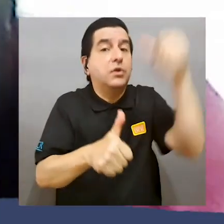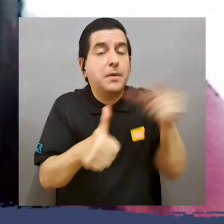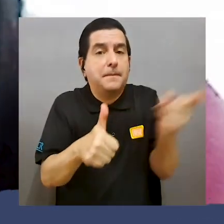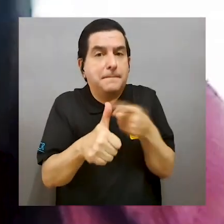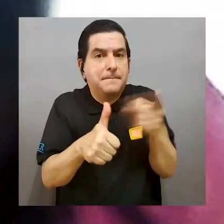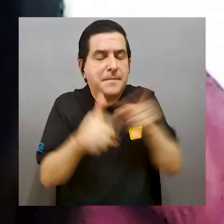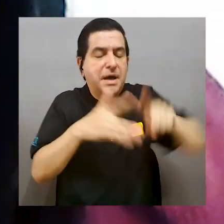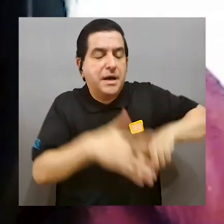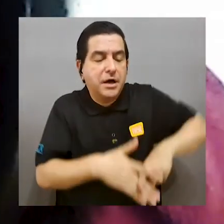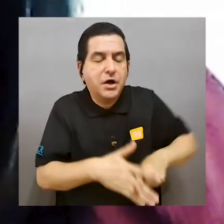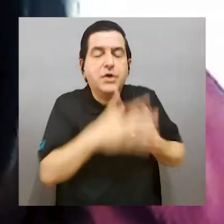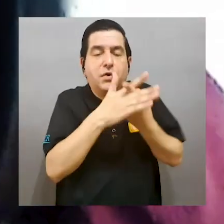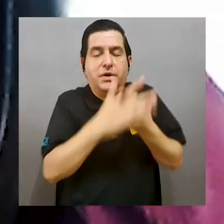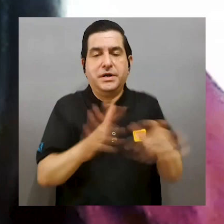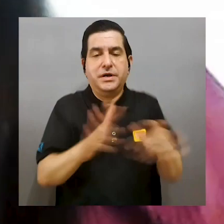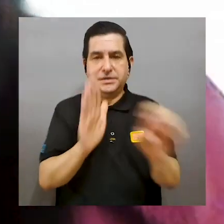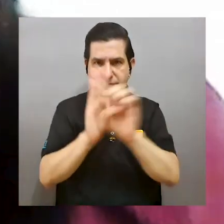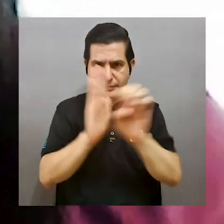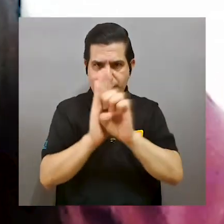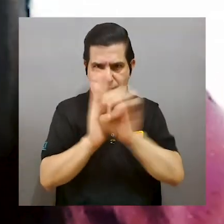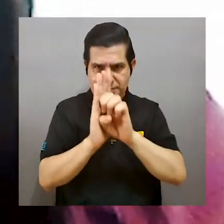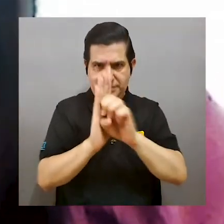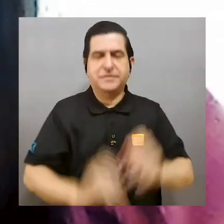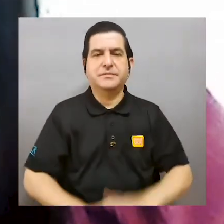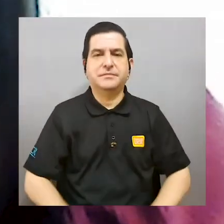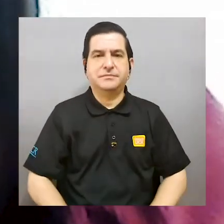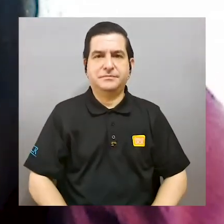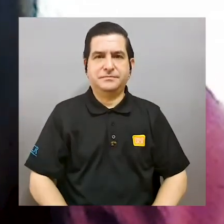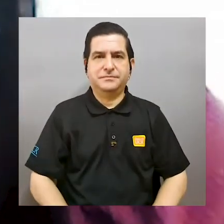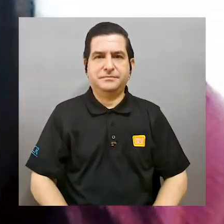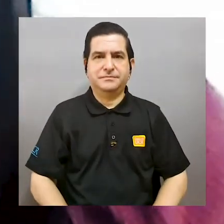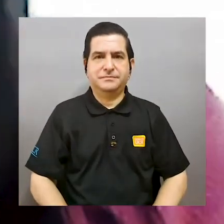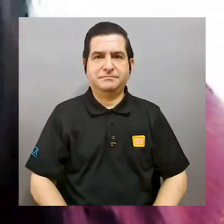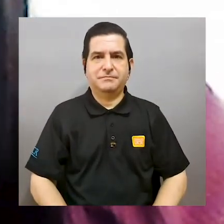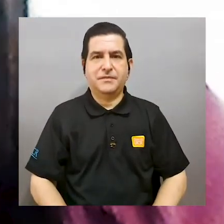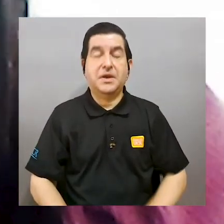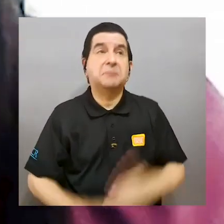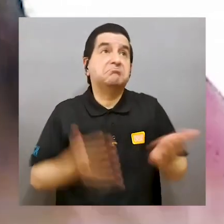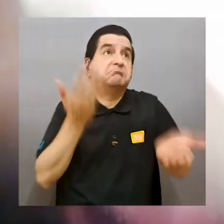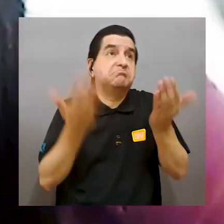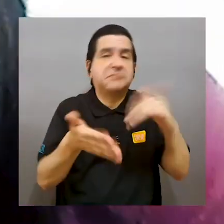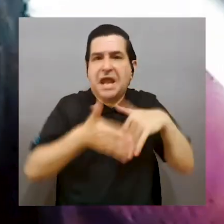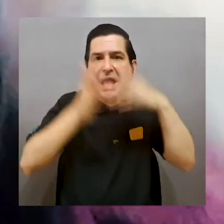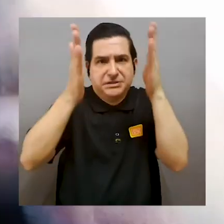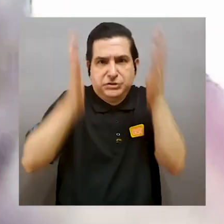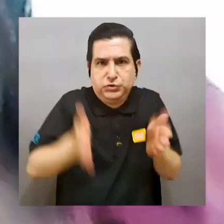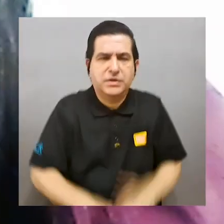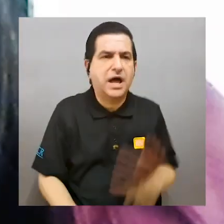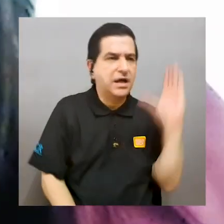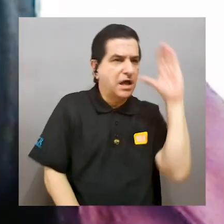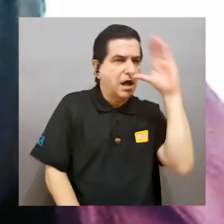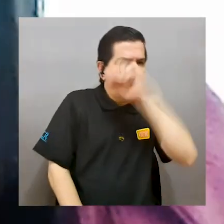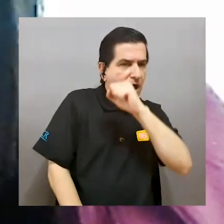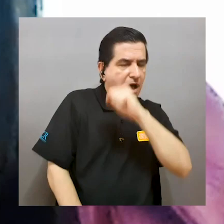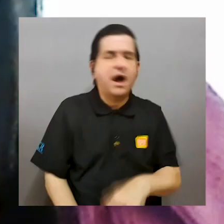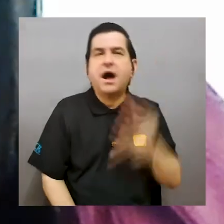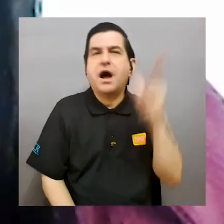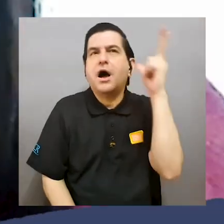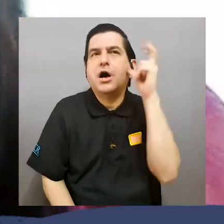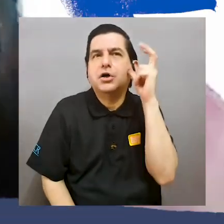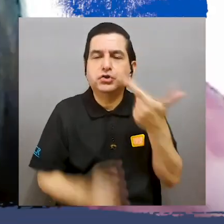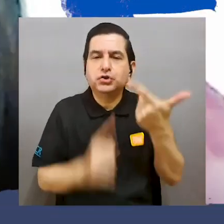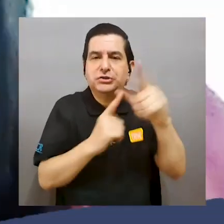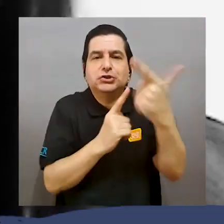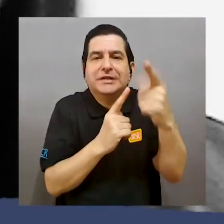recuerda que primero tenemos que empezar con, por ejemplo, que los estudiantes reconozcan